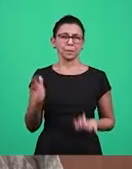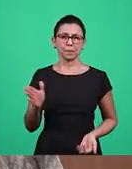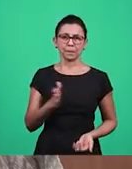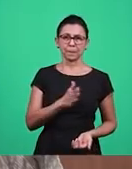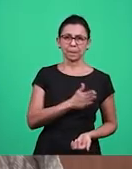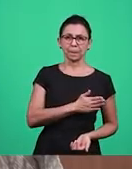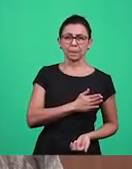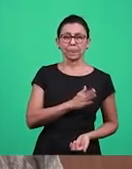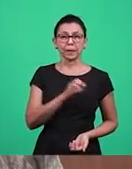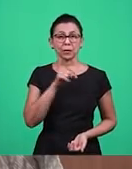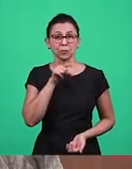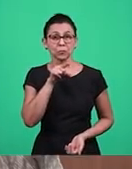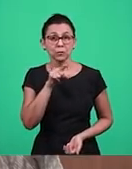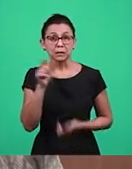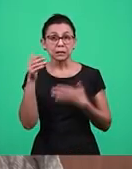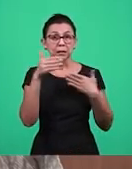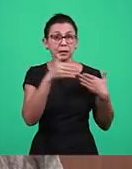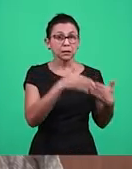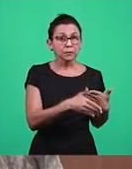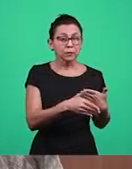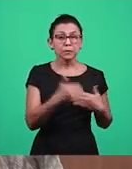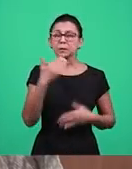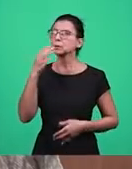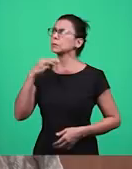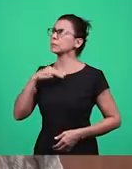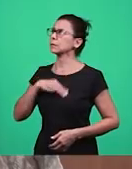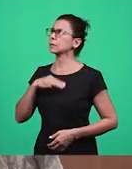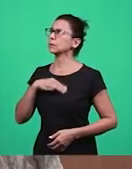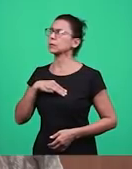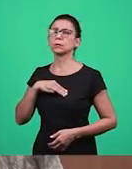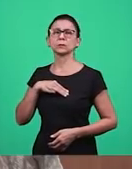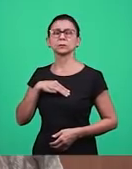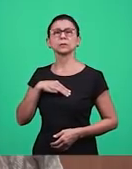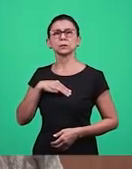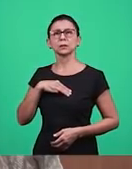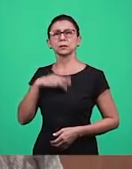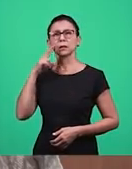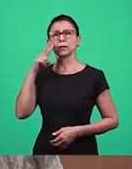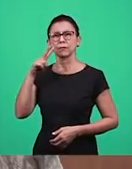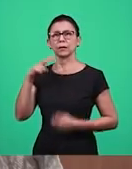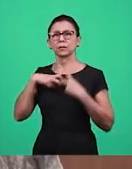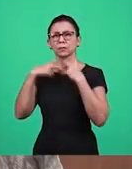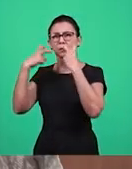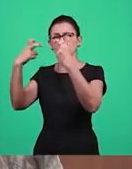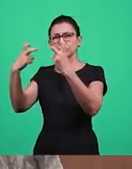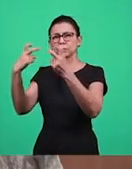del camino, pero usted pidió misericordia. Dios escuchó de su